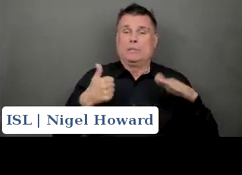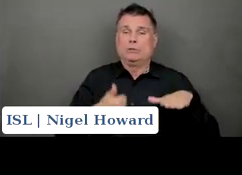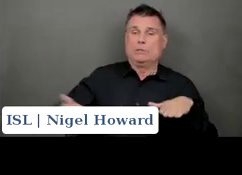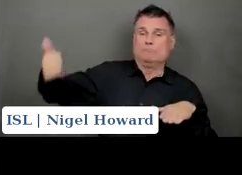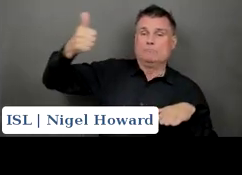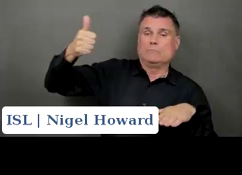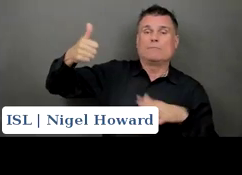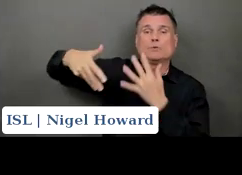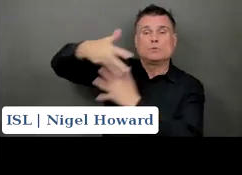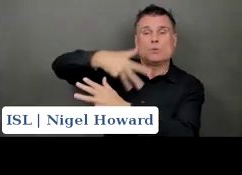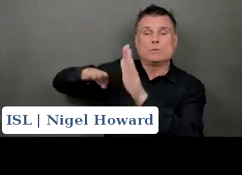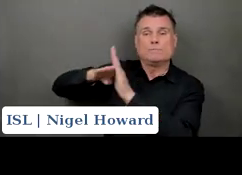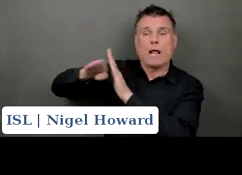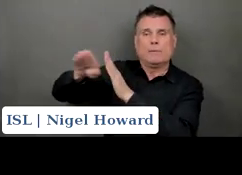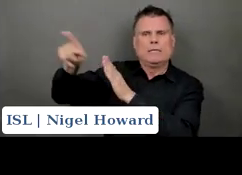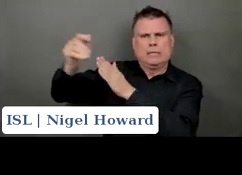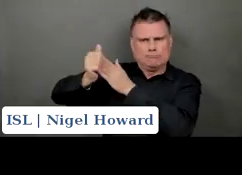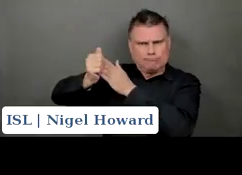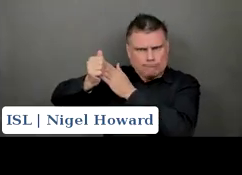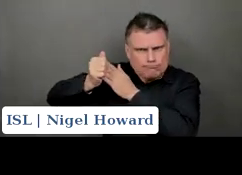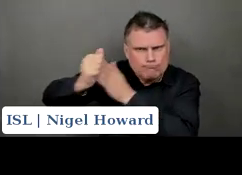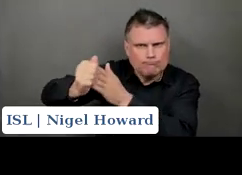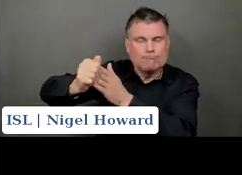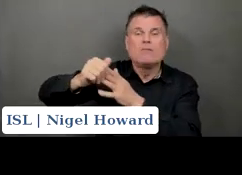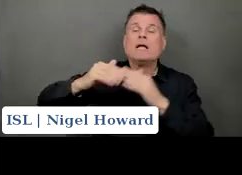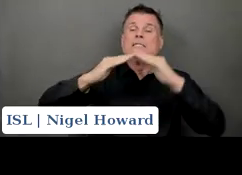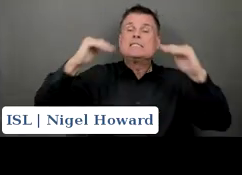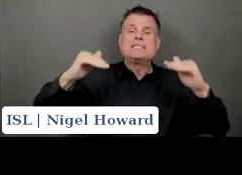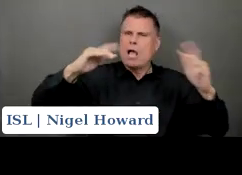podremos ver cómo funciona esta gobernanza.